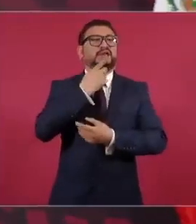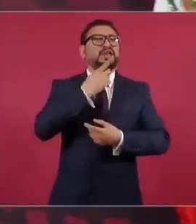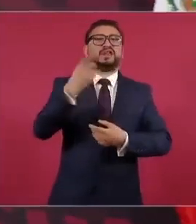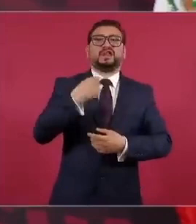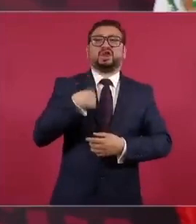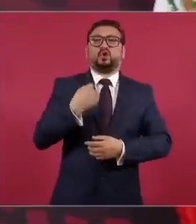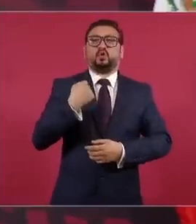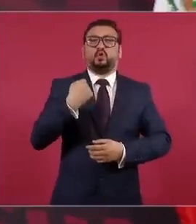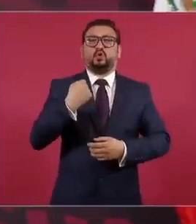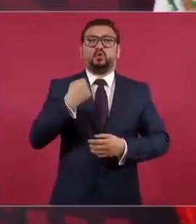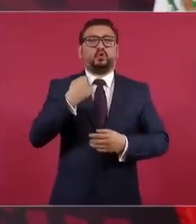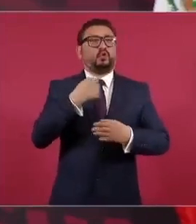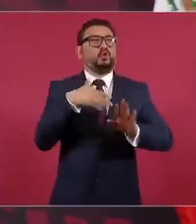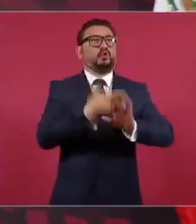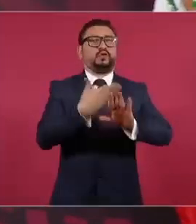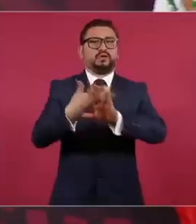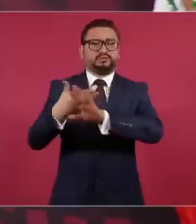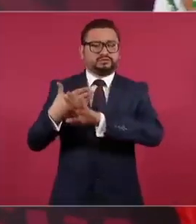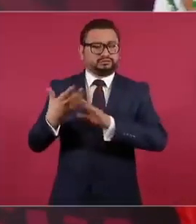temblar la mano,